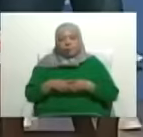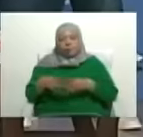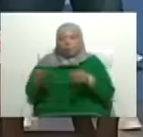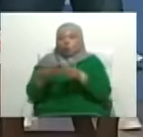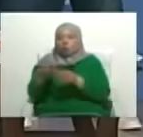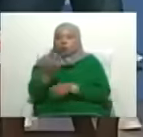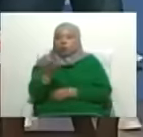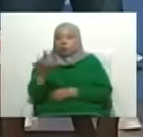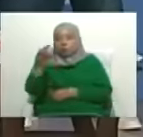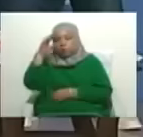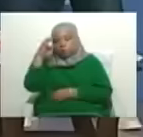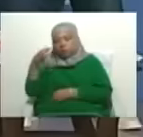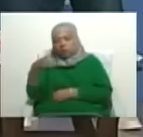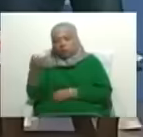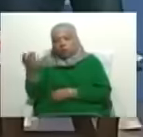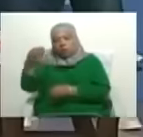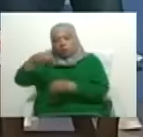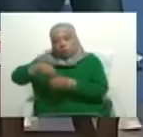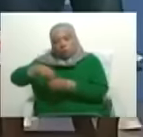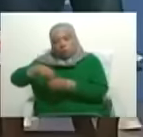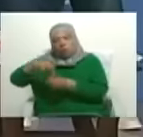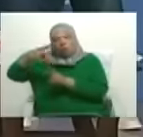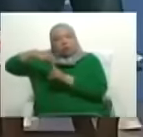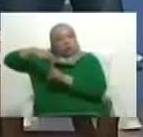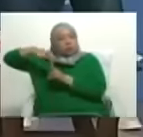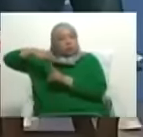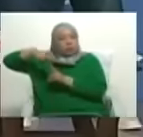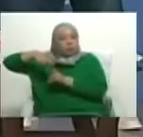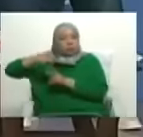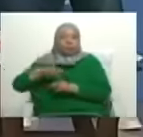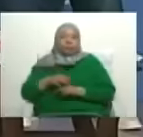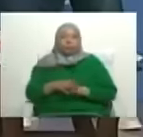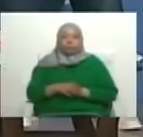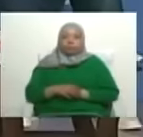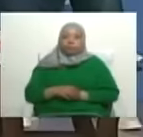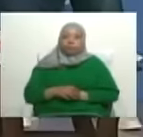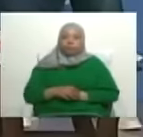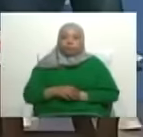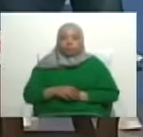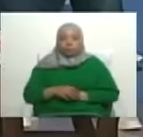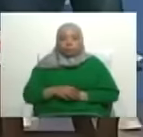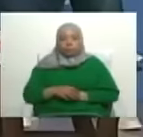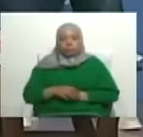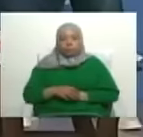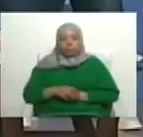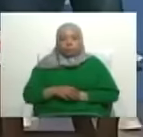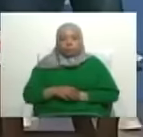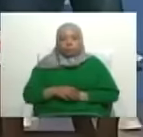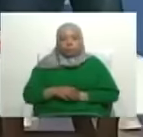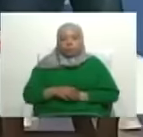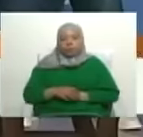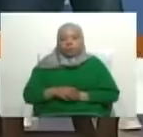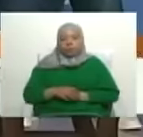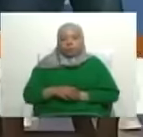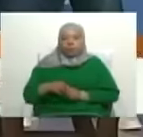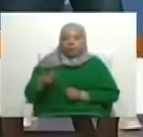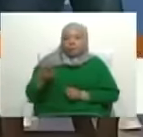21 situada en San Cristóbal, estado Táchira, pero no sería para hacer una fiesta de Año Nuevo.